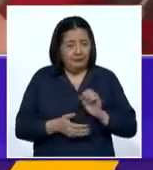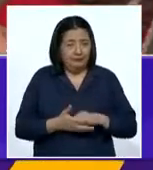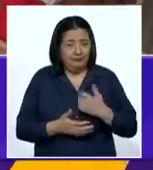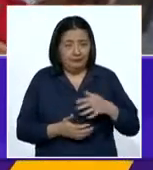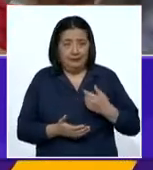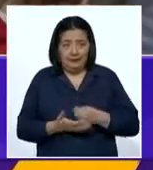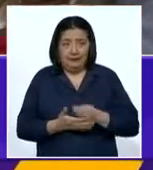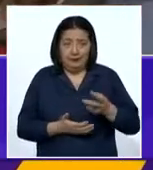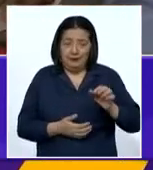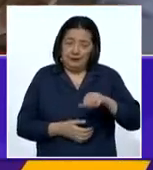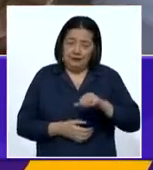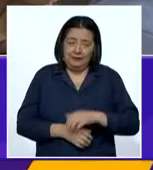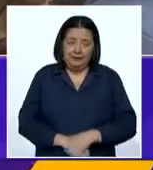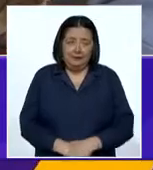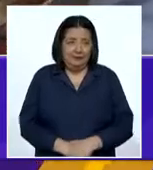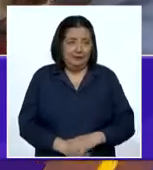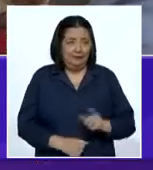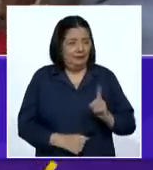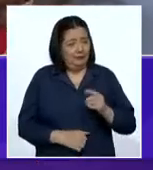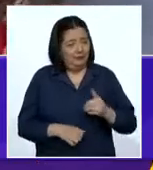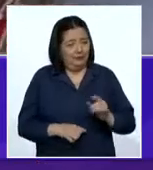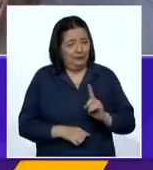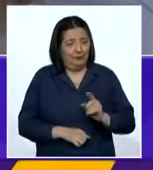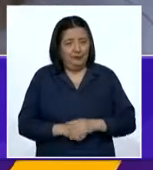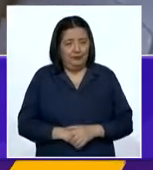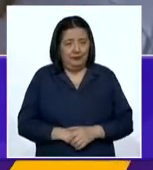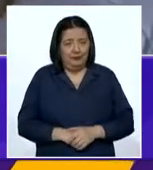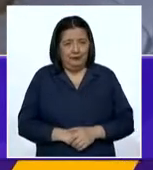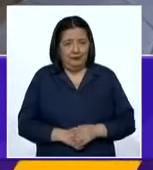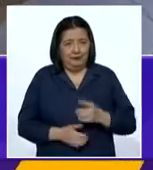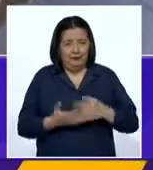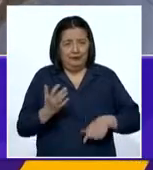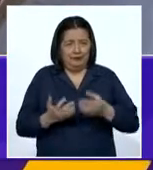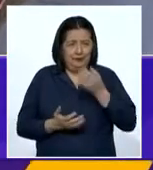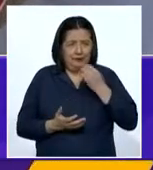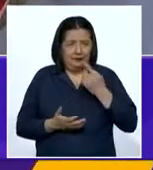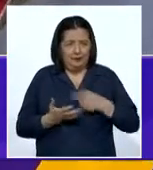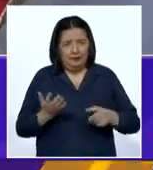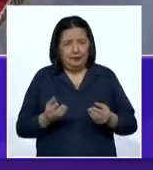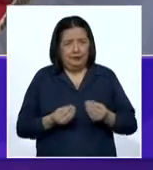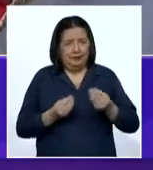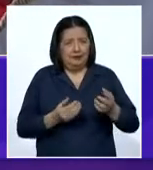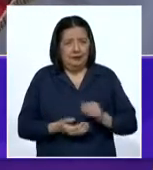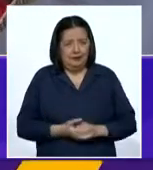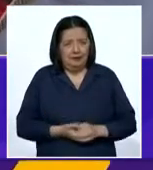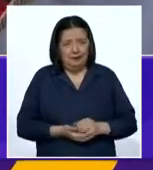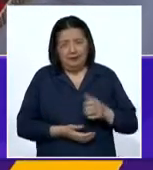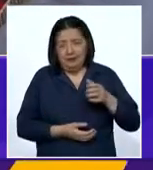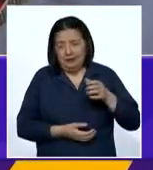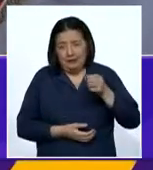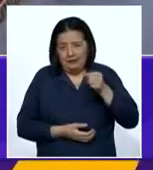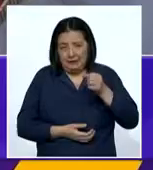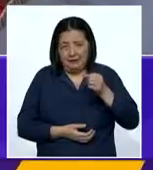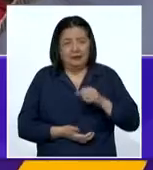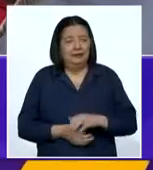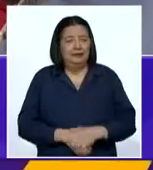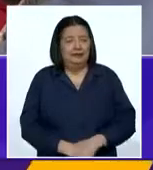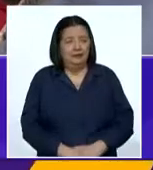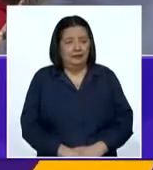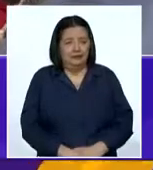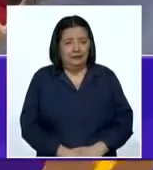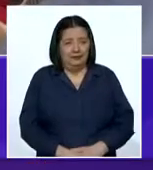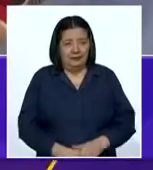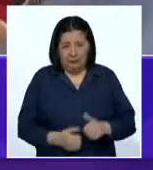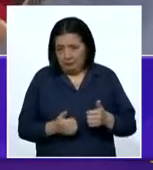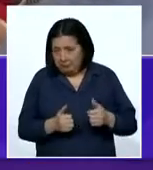eso cuesta también. Sí, todavía no lo llevo. ¿Qué comidita les está dando? Leche.